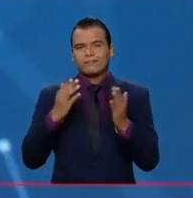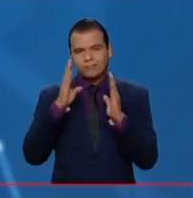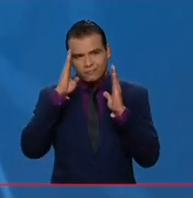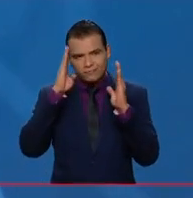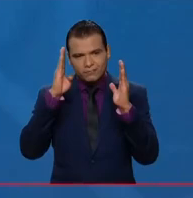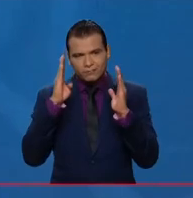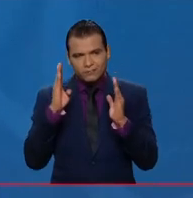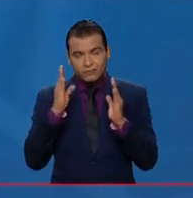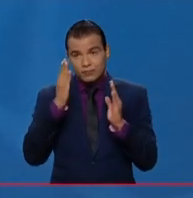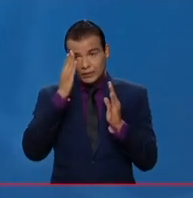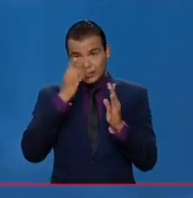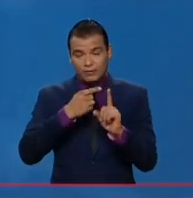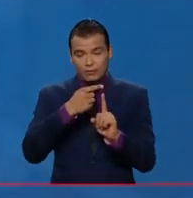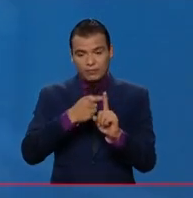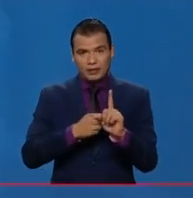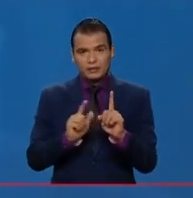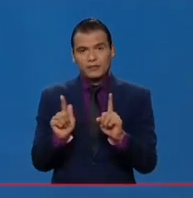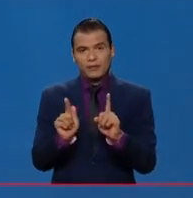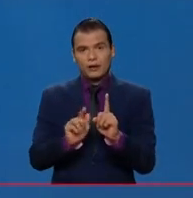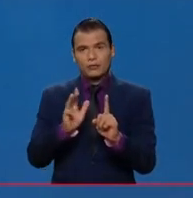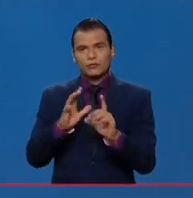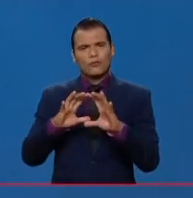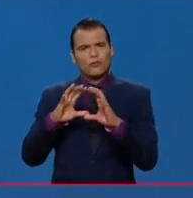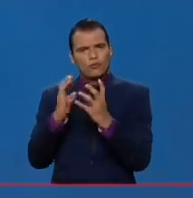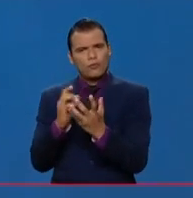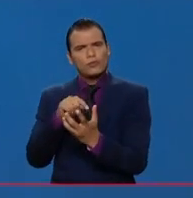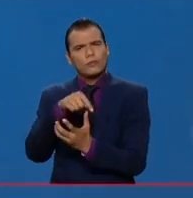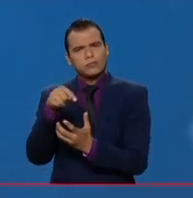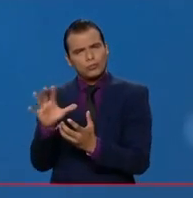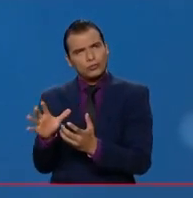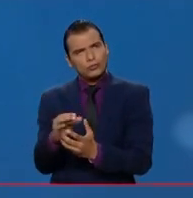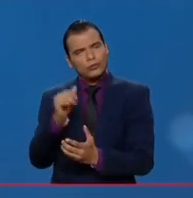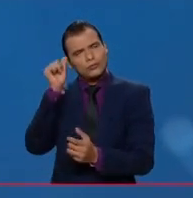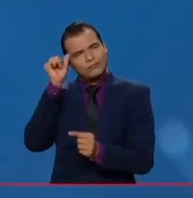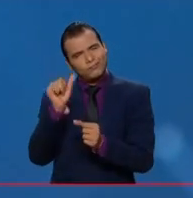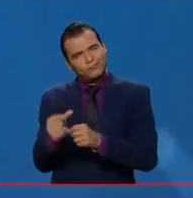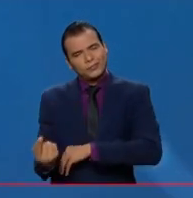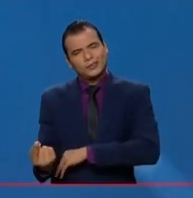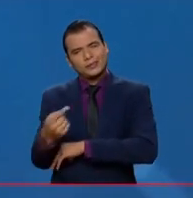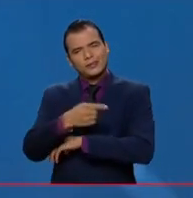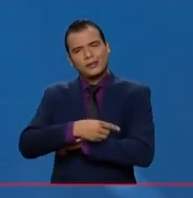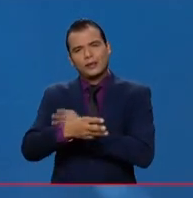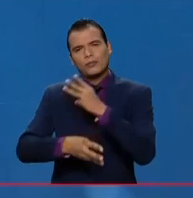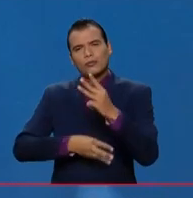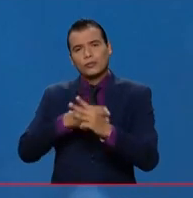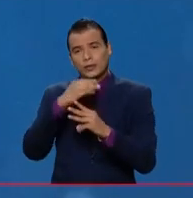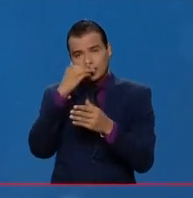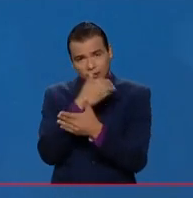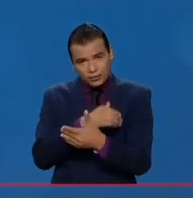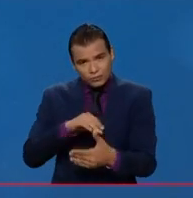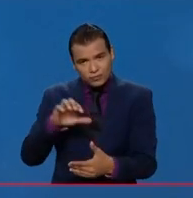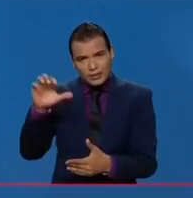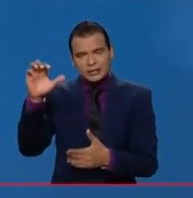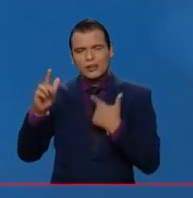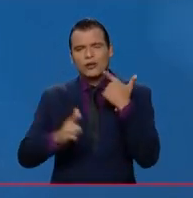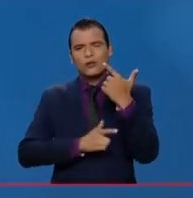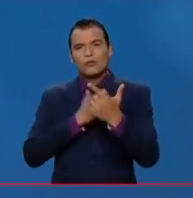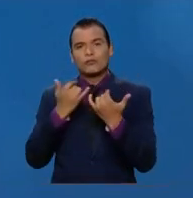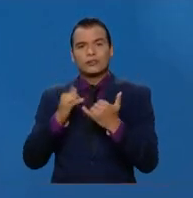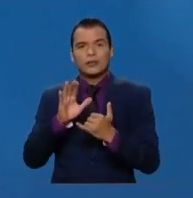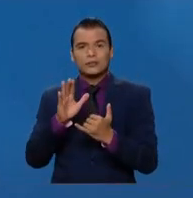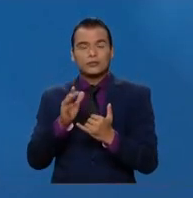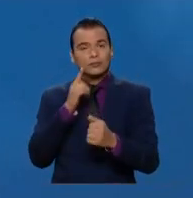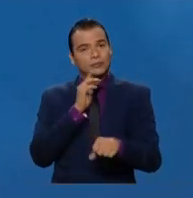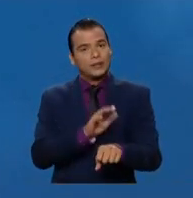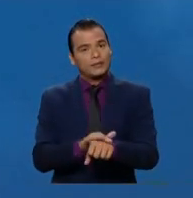En febrero, cuando el mundo conmemora el Día Mundial de la Lucha contra el Cáncer Infantil, se hace énfasis en la importancia del diagnóstico temprano para preservar